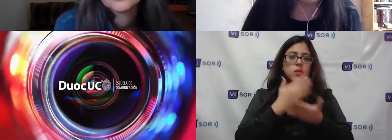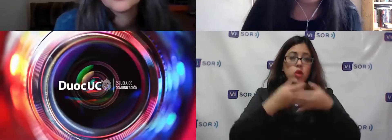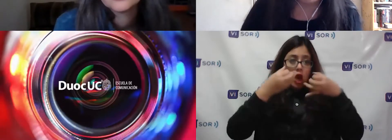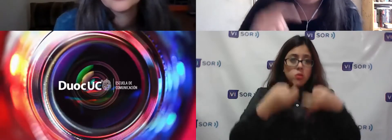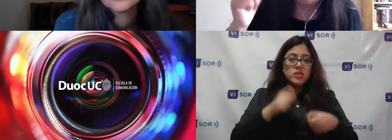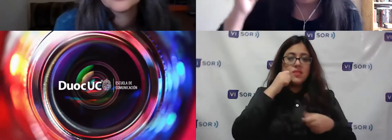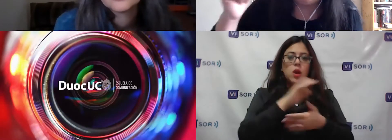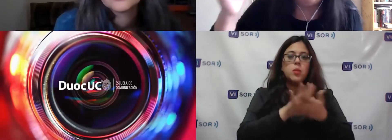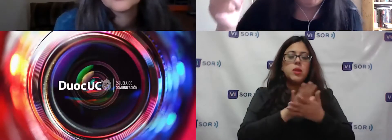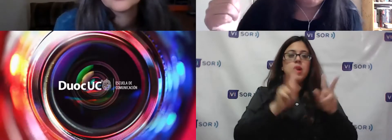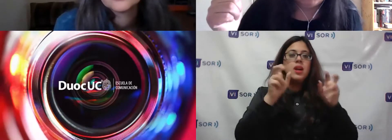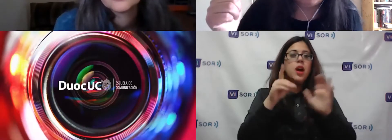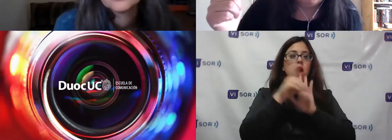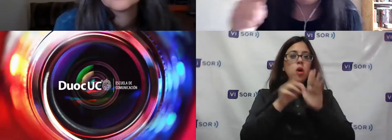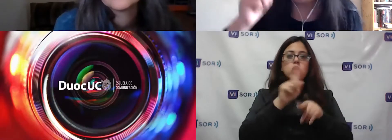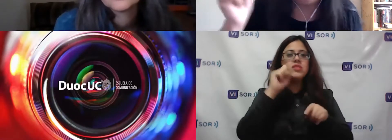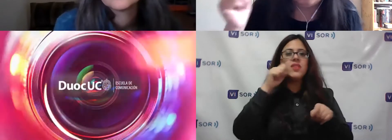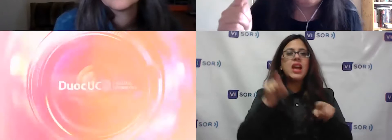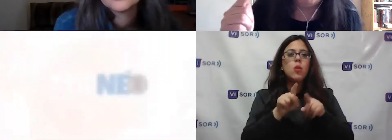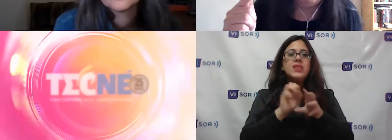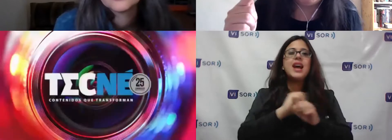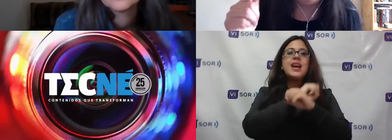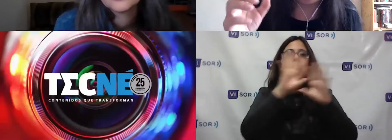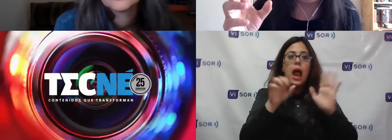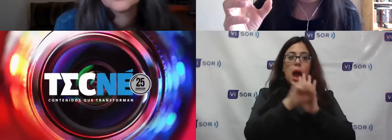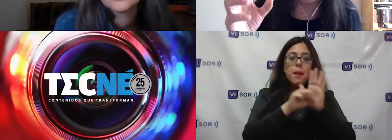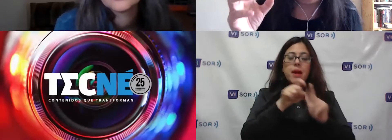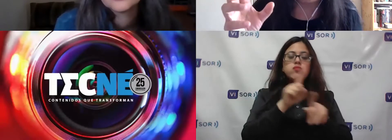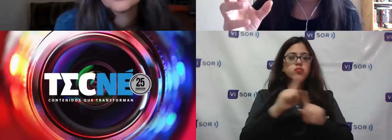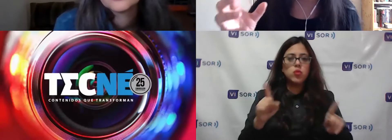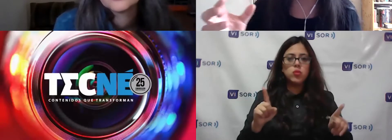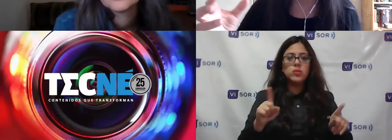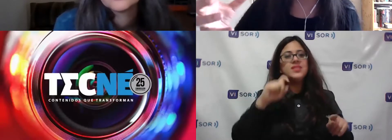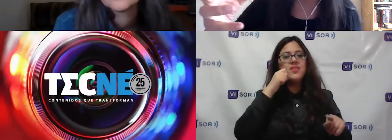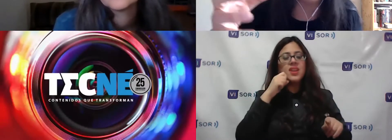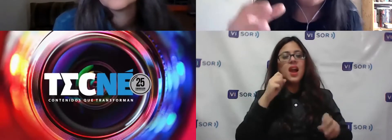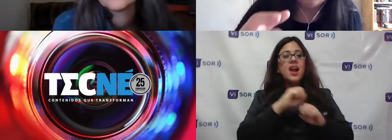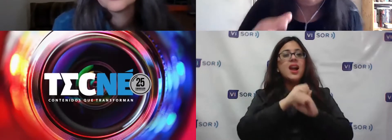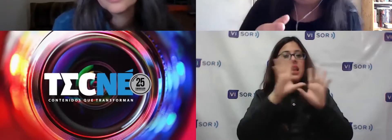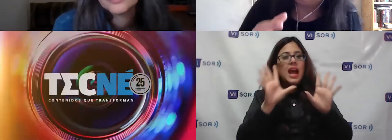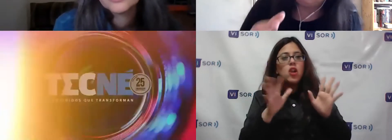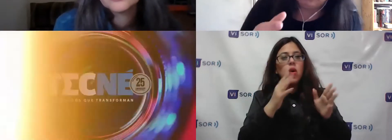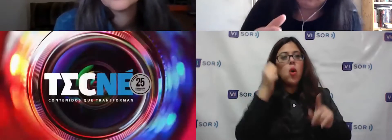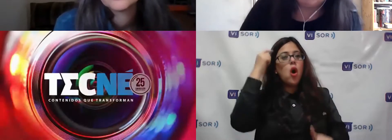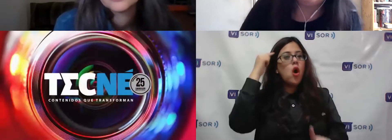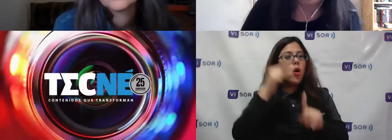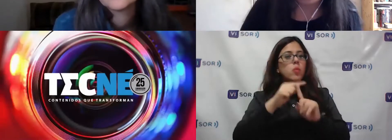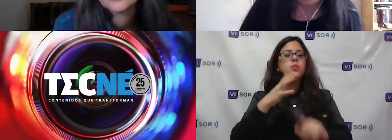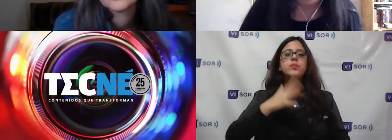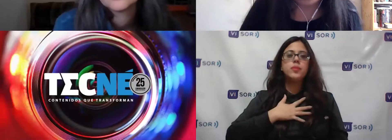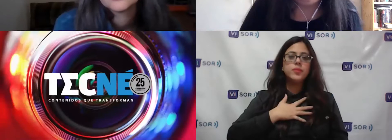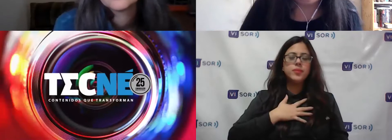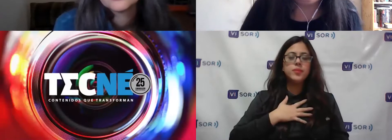el documental no a tener clara la película no es tener clara la película es tener claro es dando yo quiero mirar que no es lo mismo